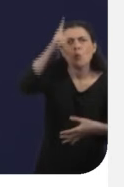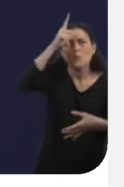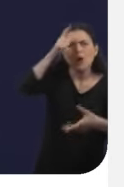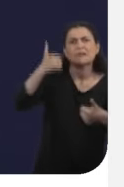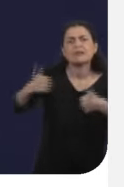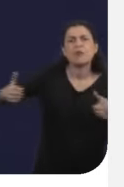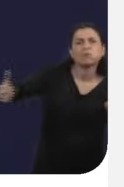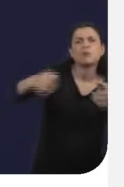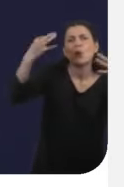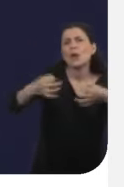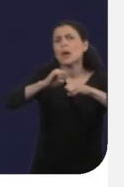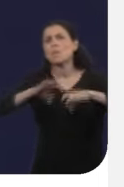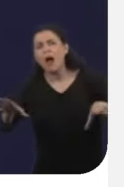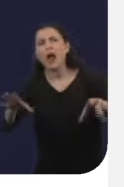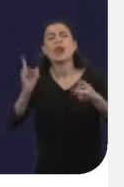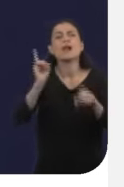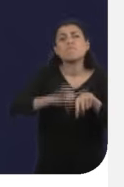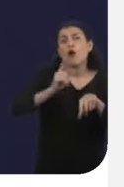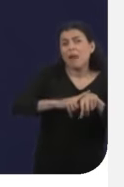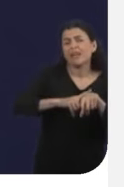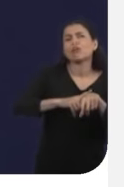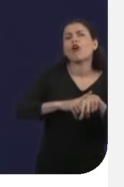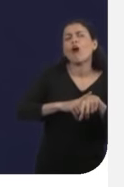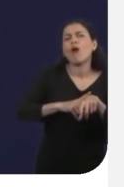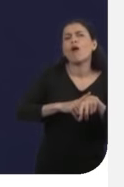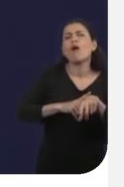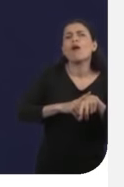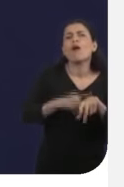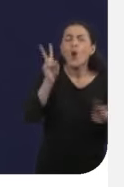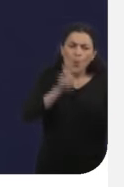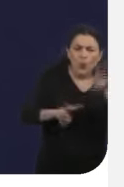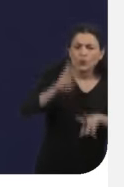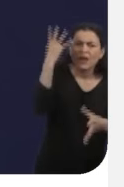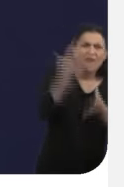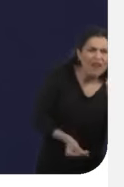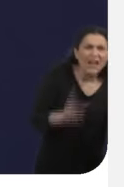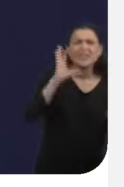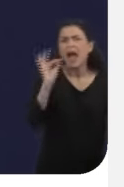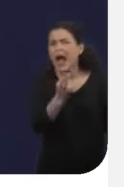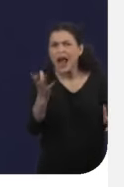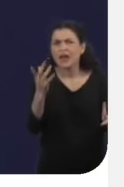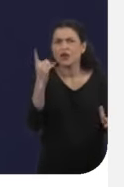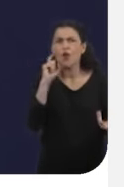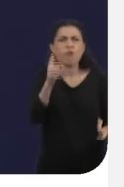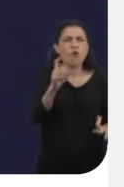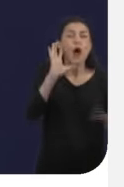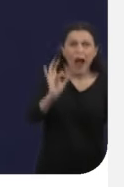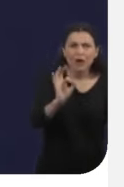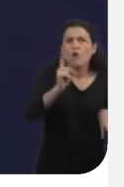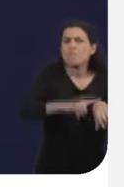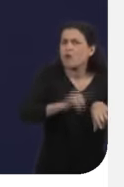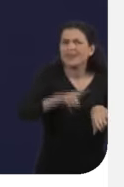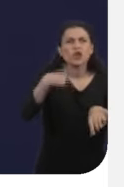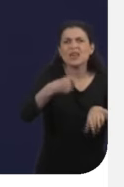eh se evalúa si alguien cometió algún acto que no debería haber ocurrido eso todavía